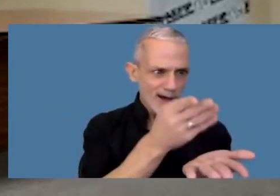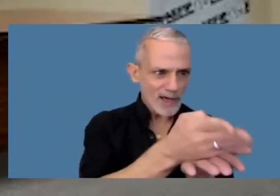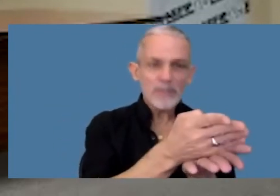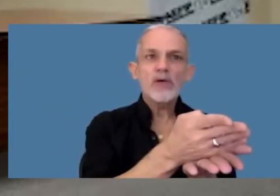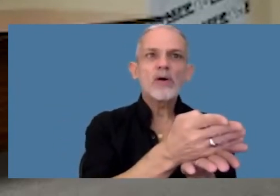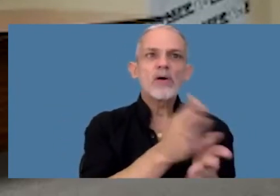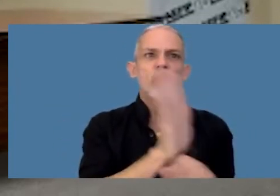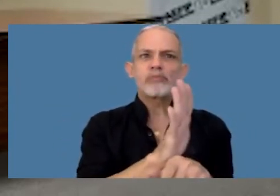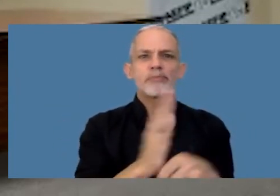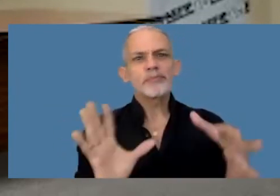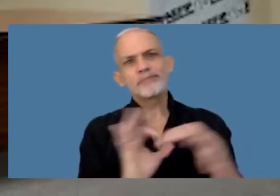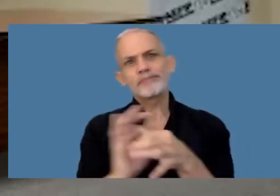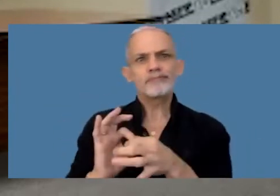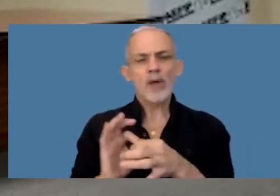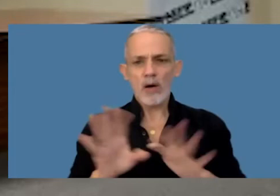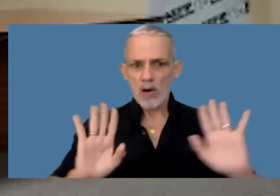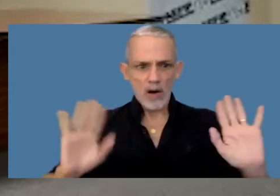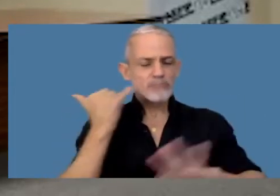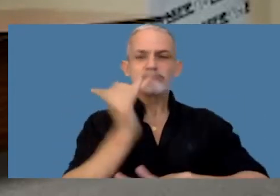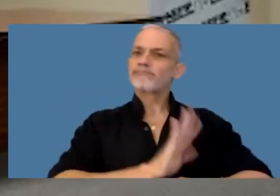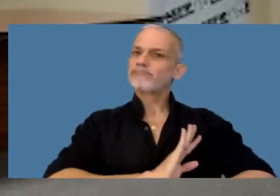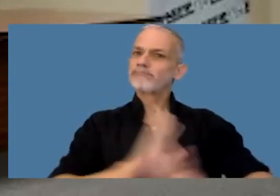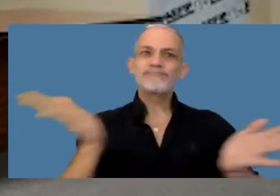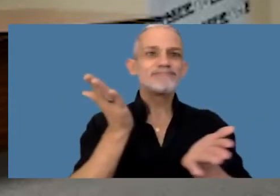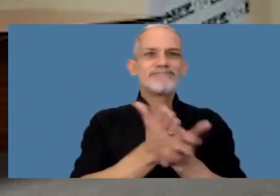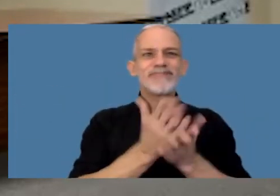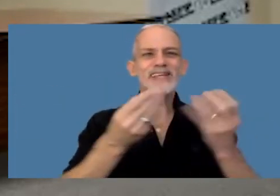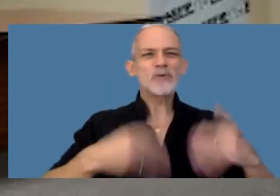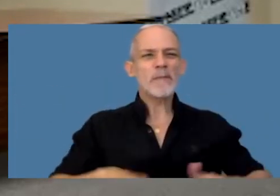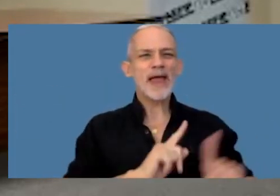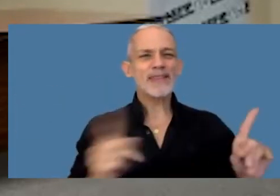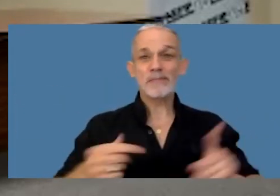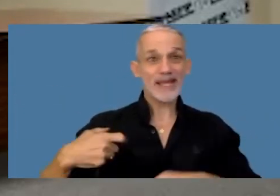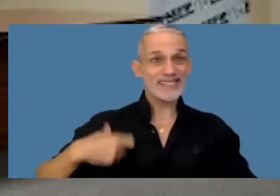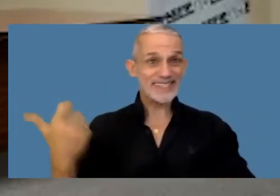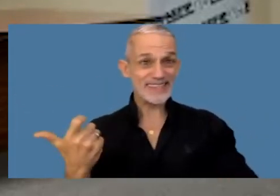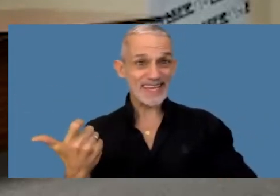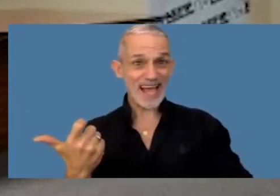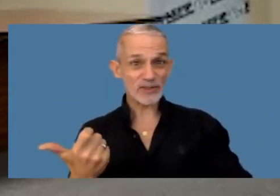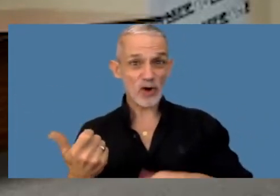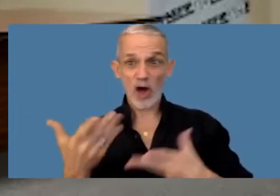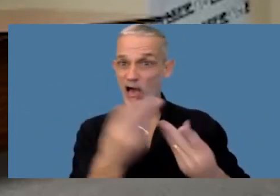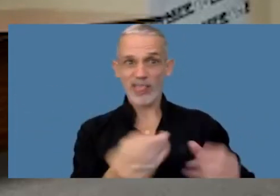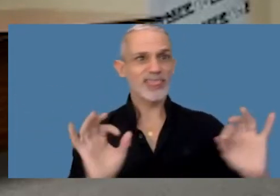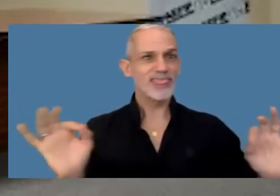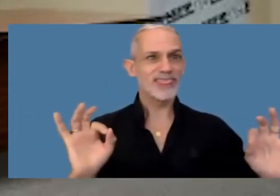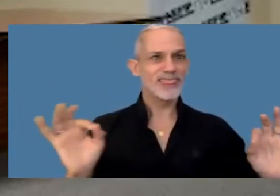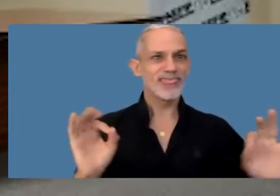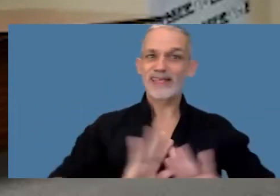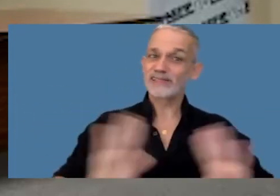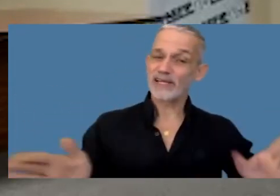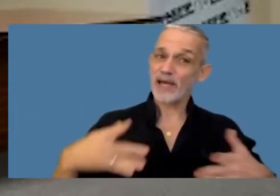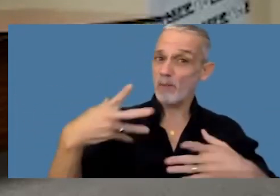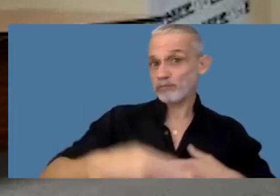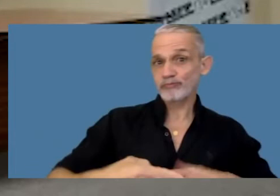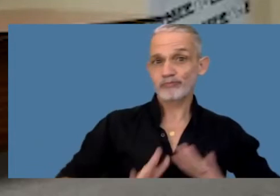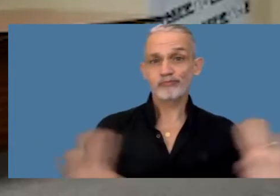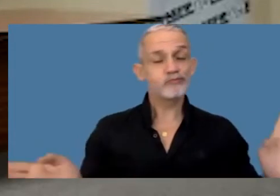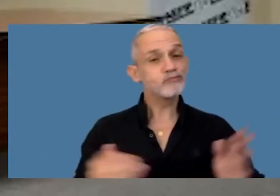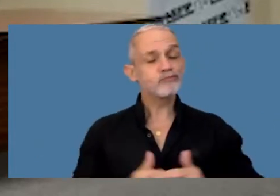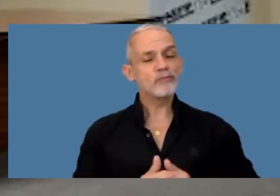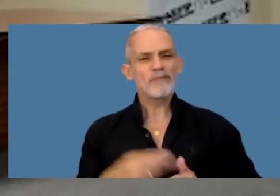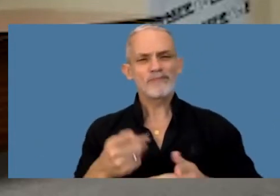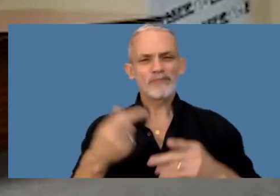implicó fue impedirle a estos trabajadores el ejercicio de la libertad sindical, el ejercicio